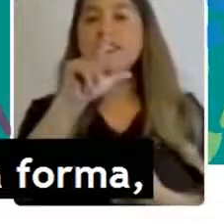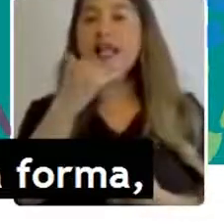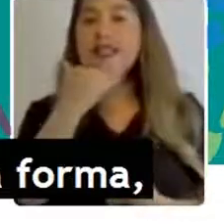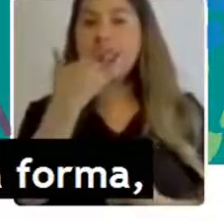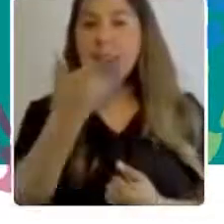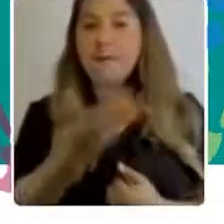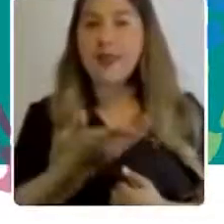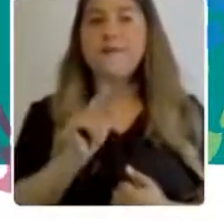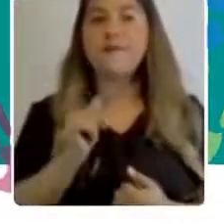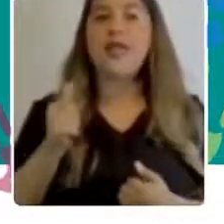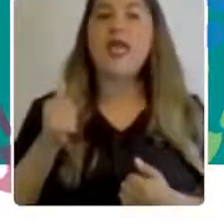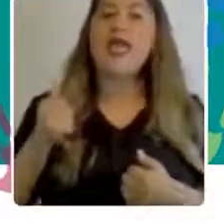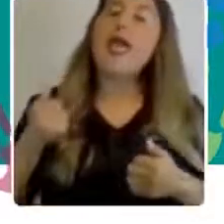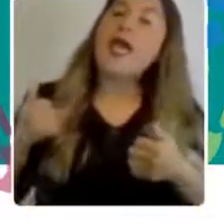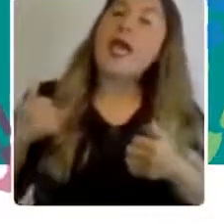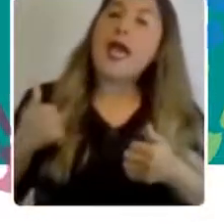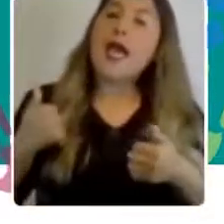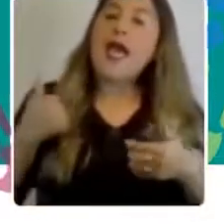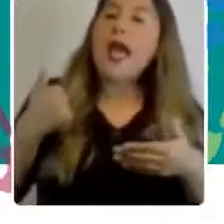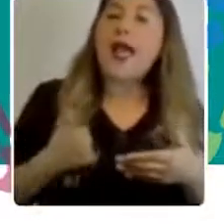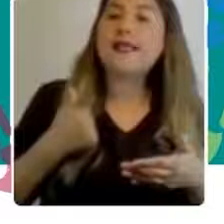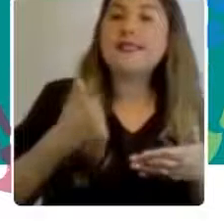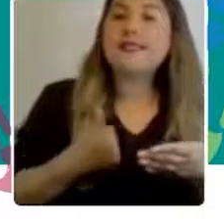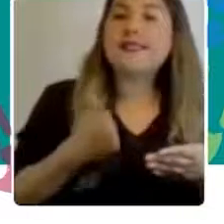una u otra forma